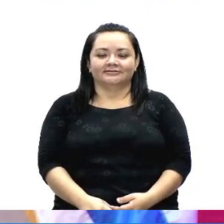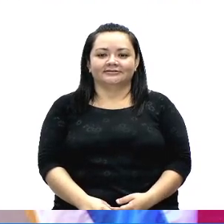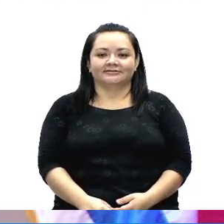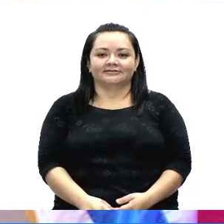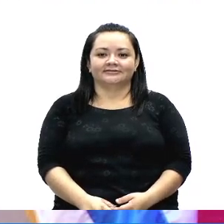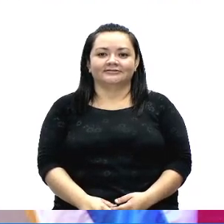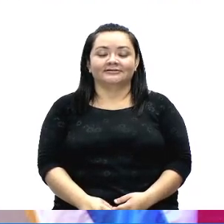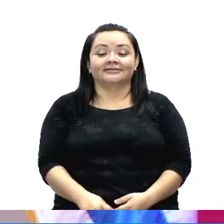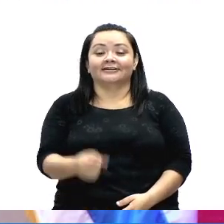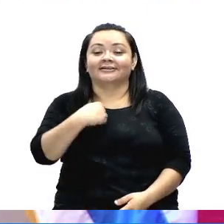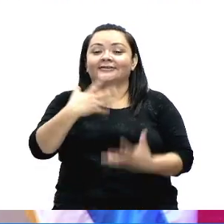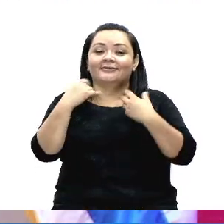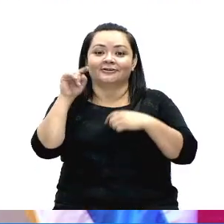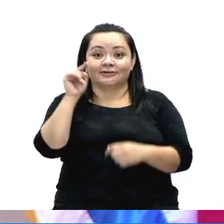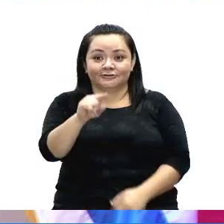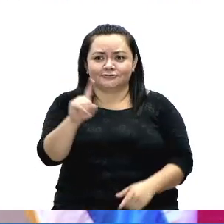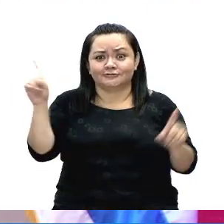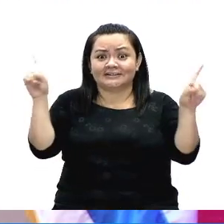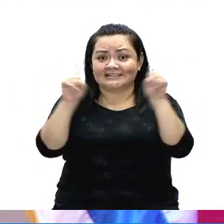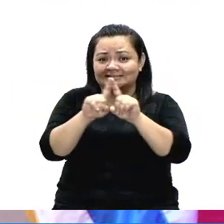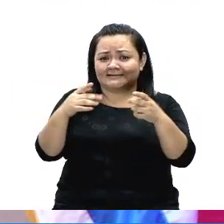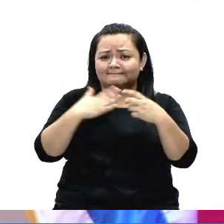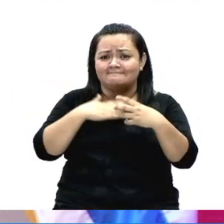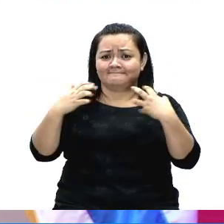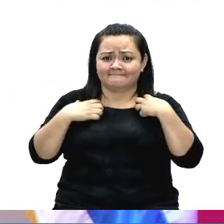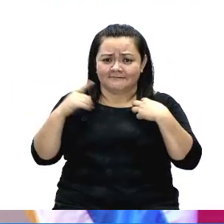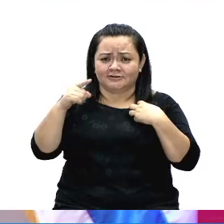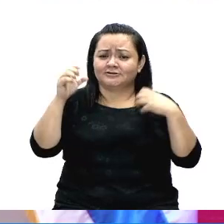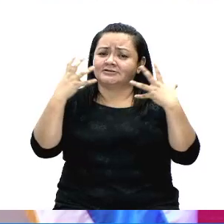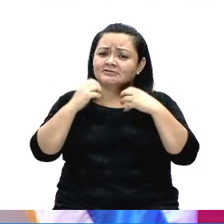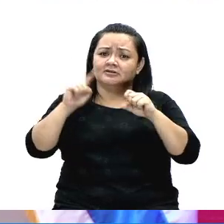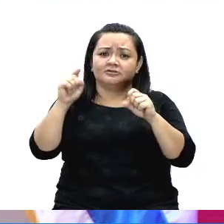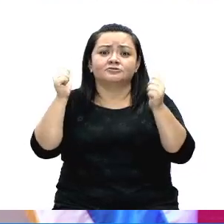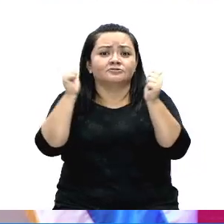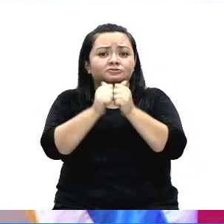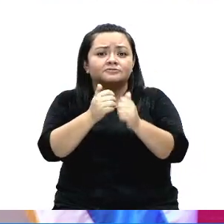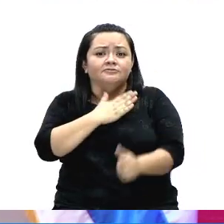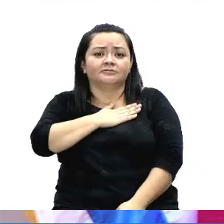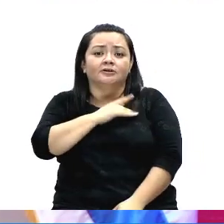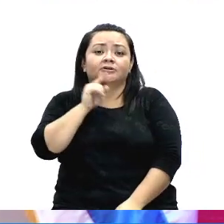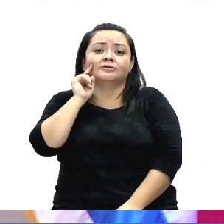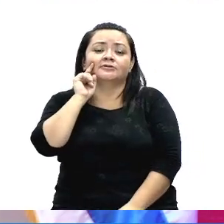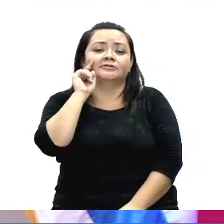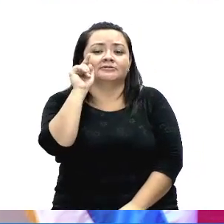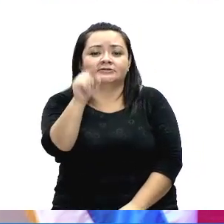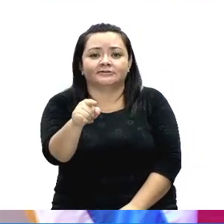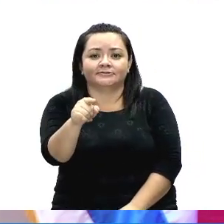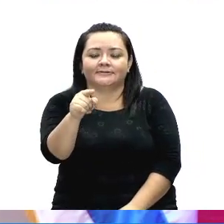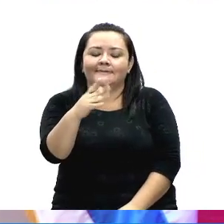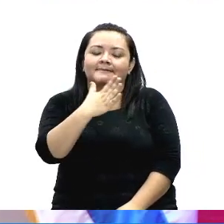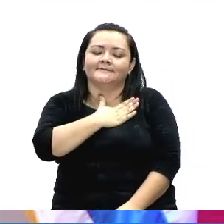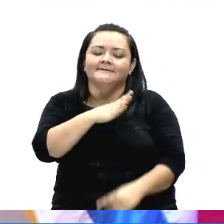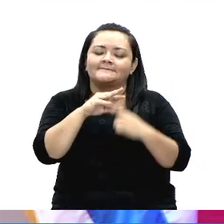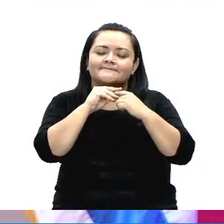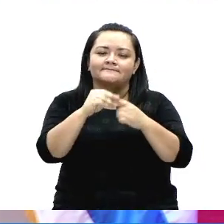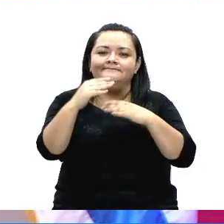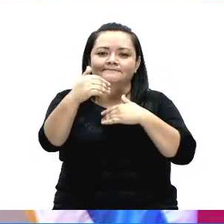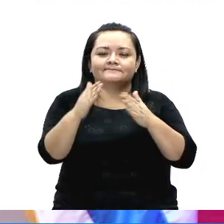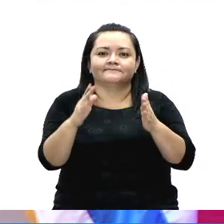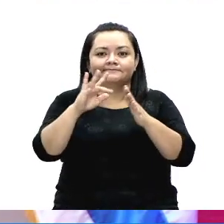para mi vida yo quiero que tú te acerques a mí yo quiero que tú estés conmigo porque tú eres mi especial